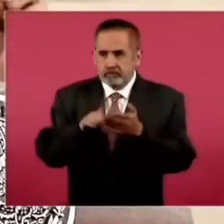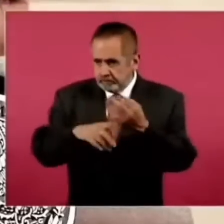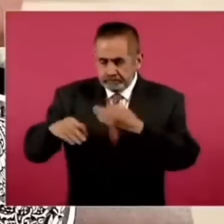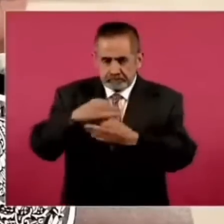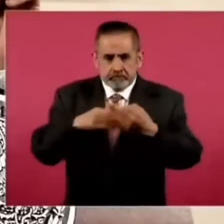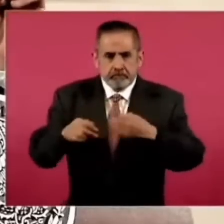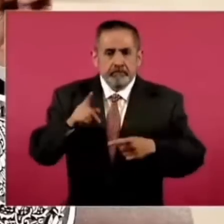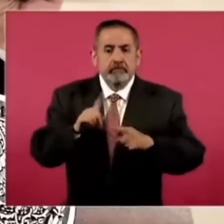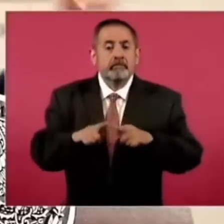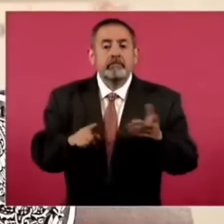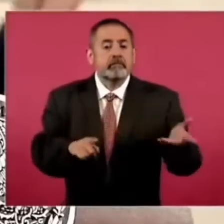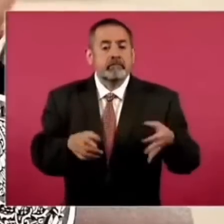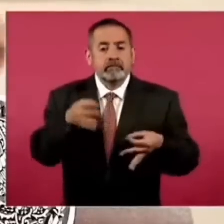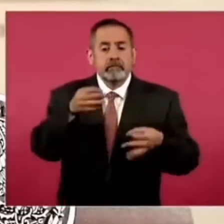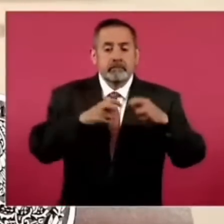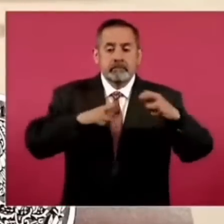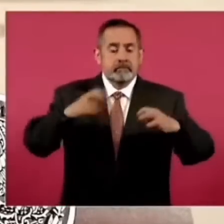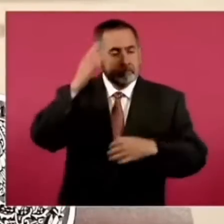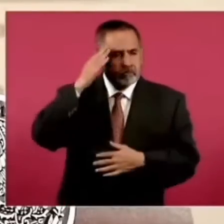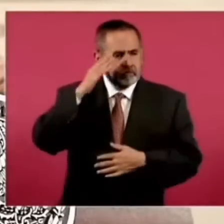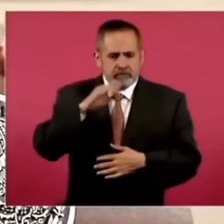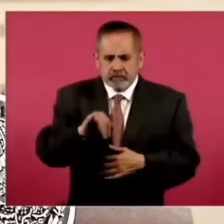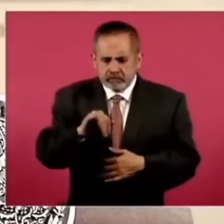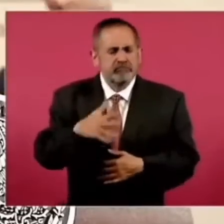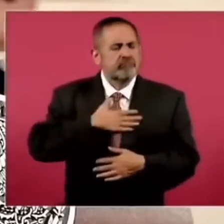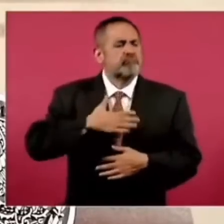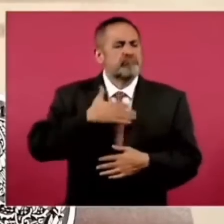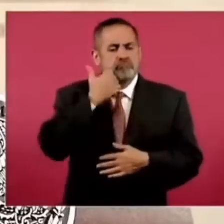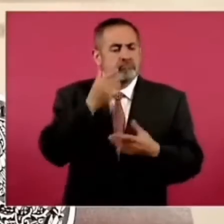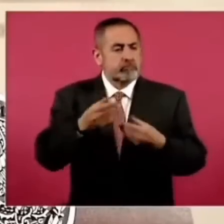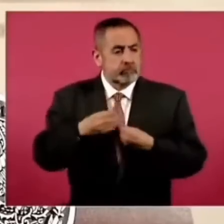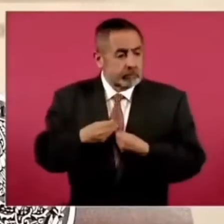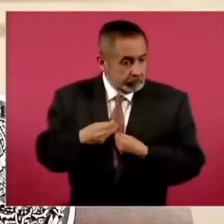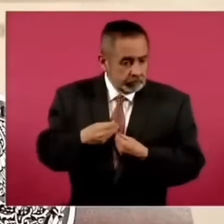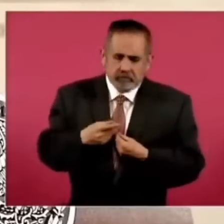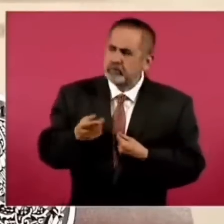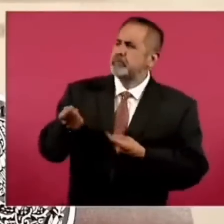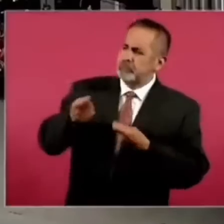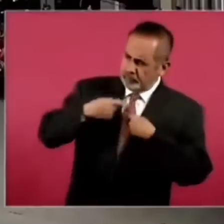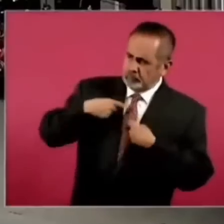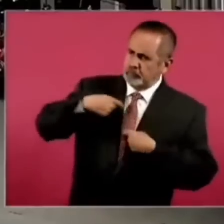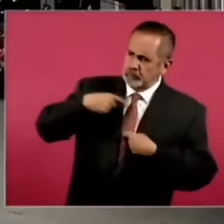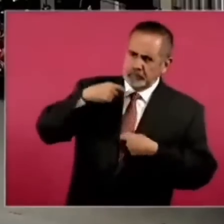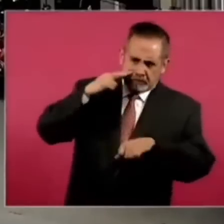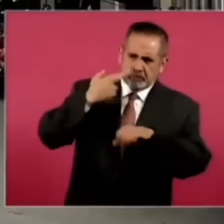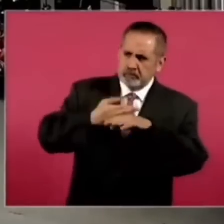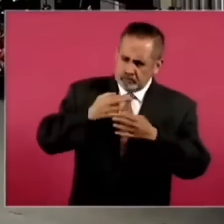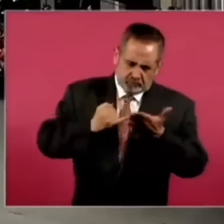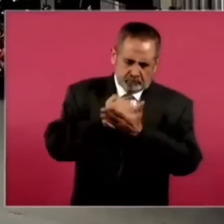compañeros, el ministro decide solicitar, se le turne este primer asunto